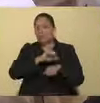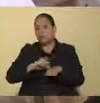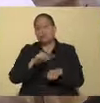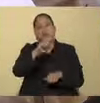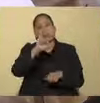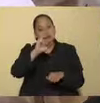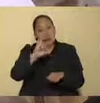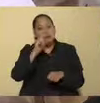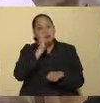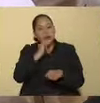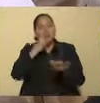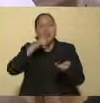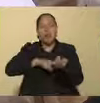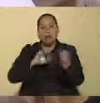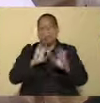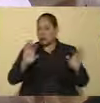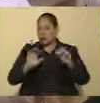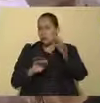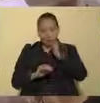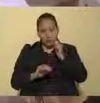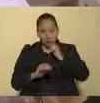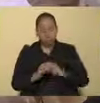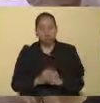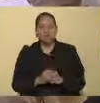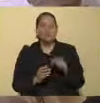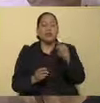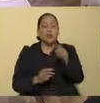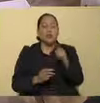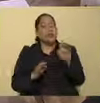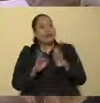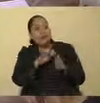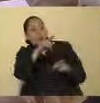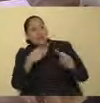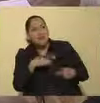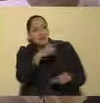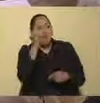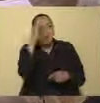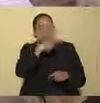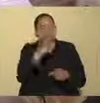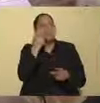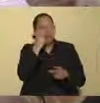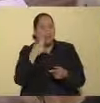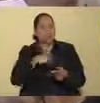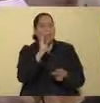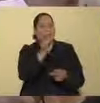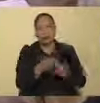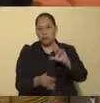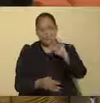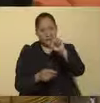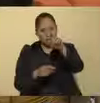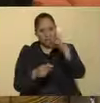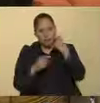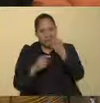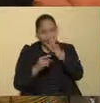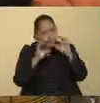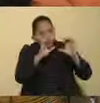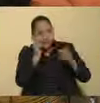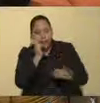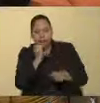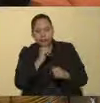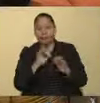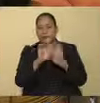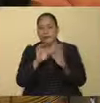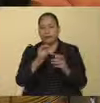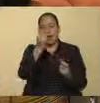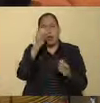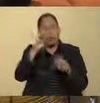operaciones traen riesgos. Claro, claro. Pues, y no la te puedes poner en manos de... De cualquiera. Claro, eso es muy importante. Y nosotros tenemos ya muchísimos casos